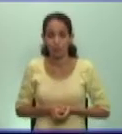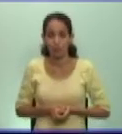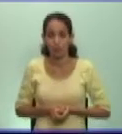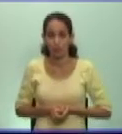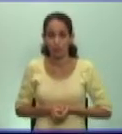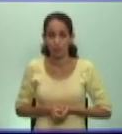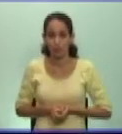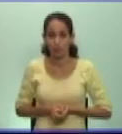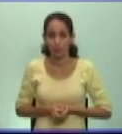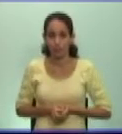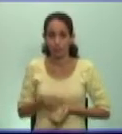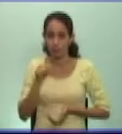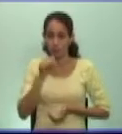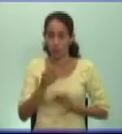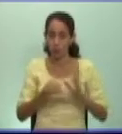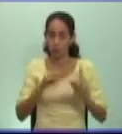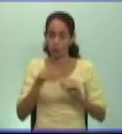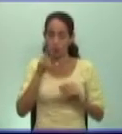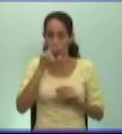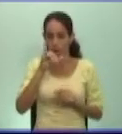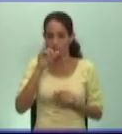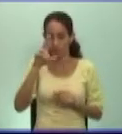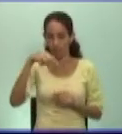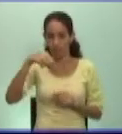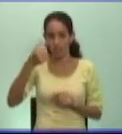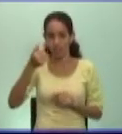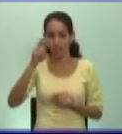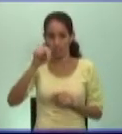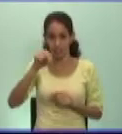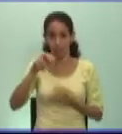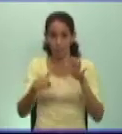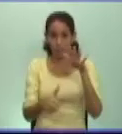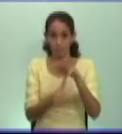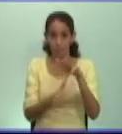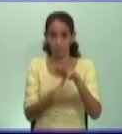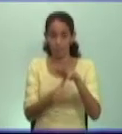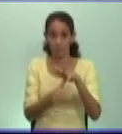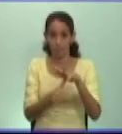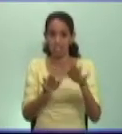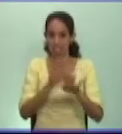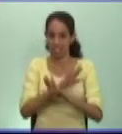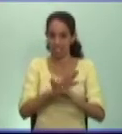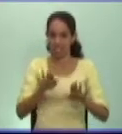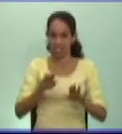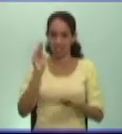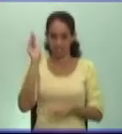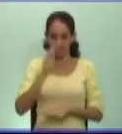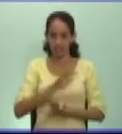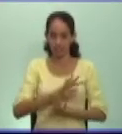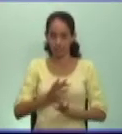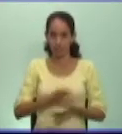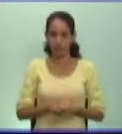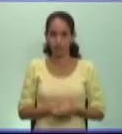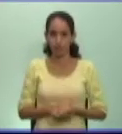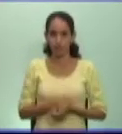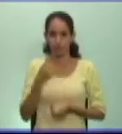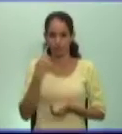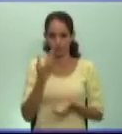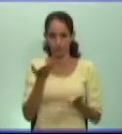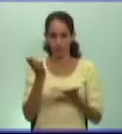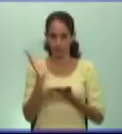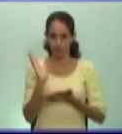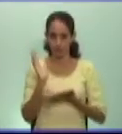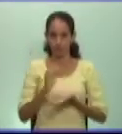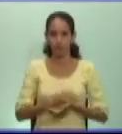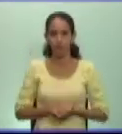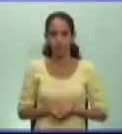cuando hablemos de Reagan y toda esta situación, entonces podemos trabajar cada uno de los contenidos. Volvemos a pantalla, creo que hay elementos allí